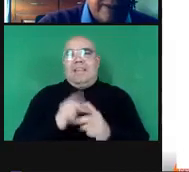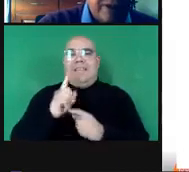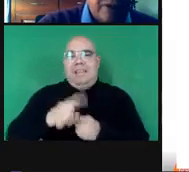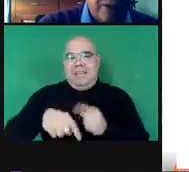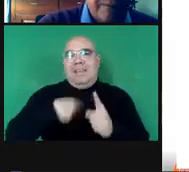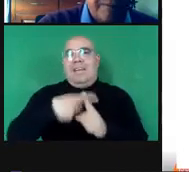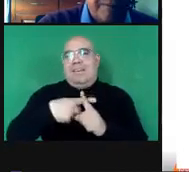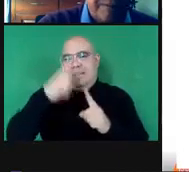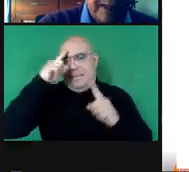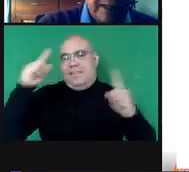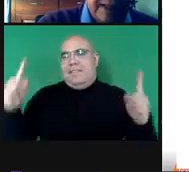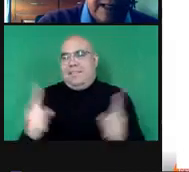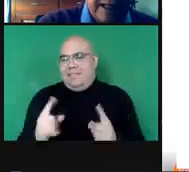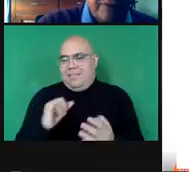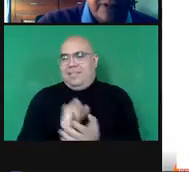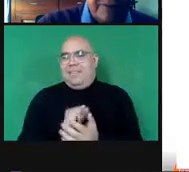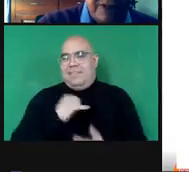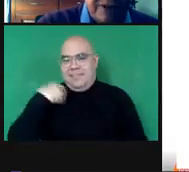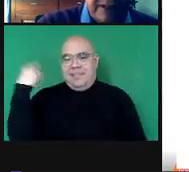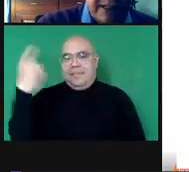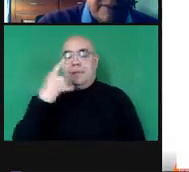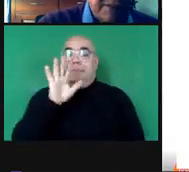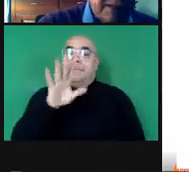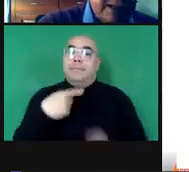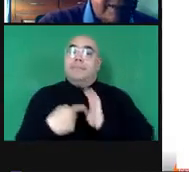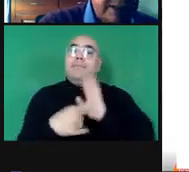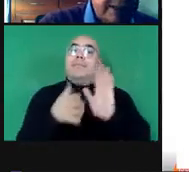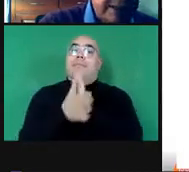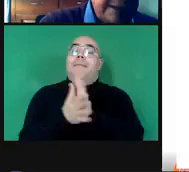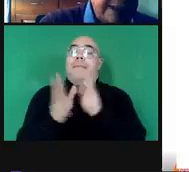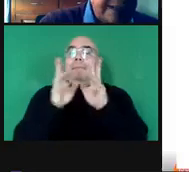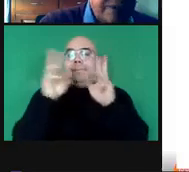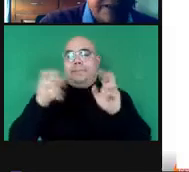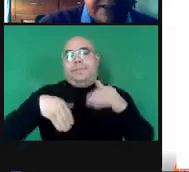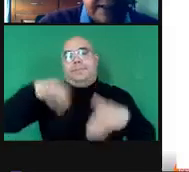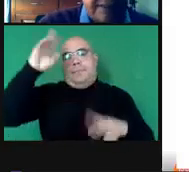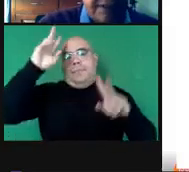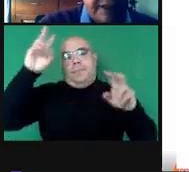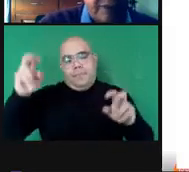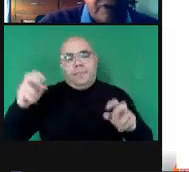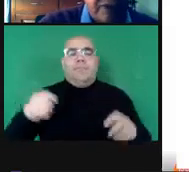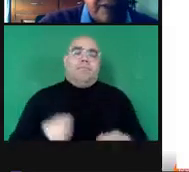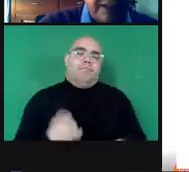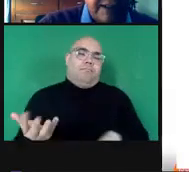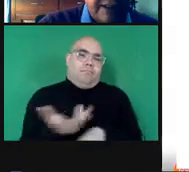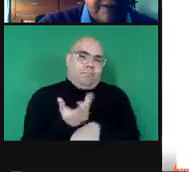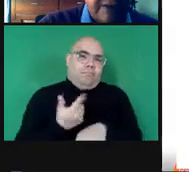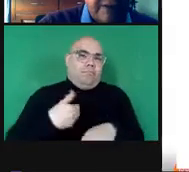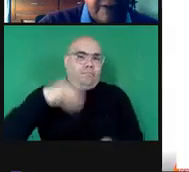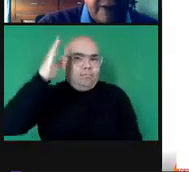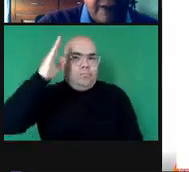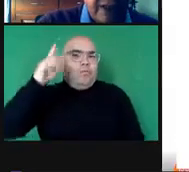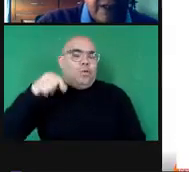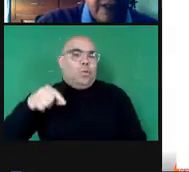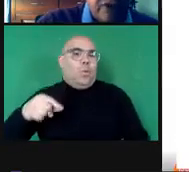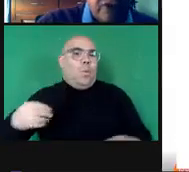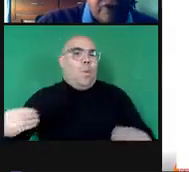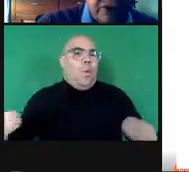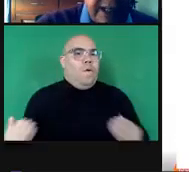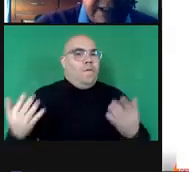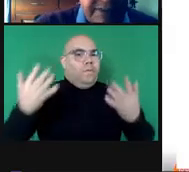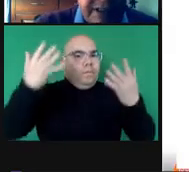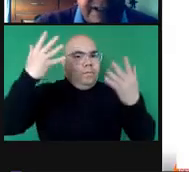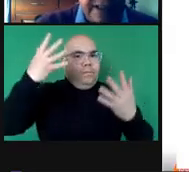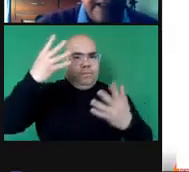y el bien común. En cambio, si es visto desde la perspectiva más artística, puede ser aceptado por su valor estético y